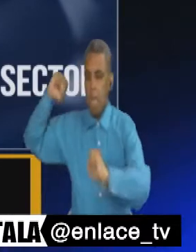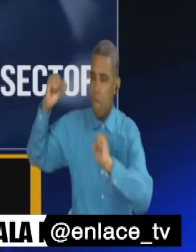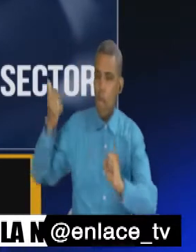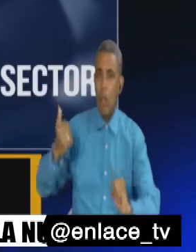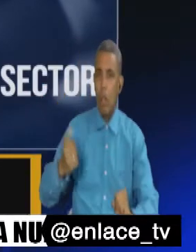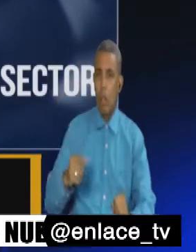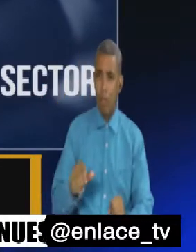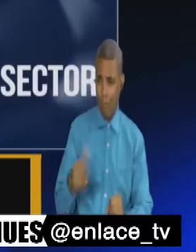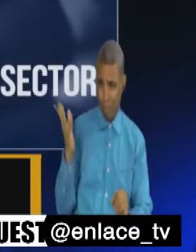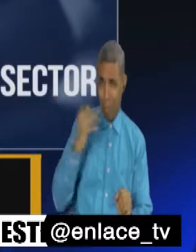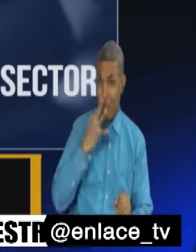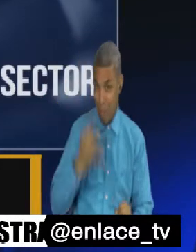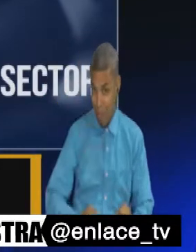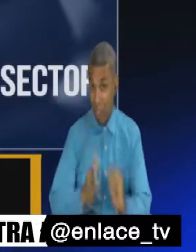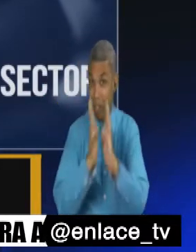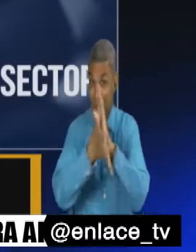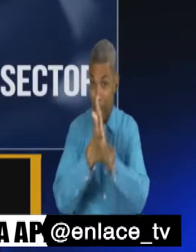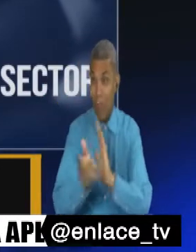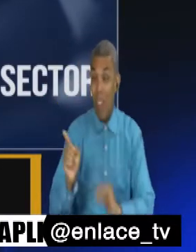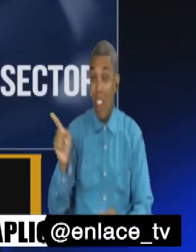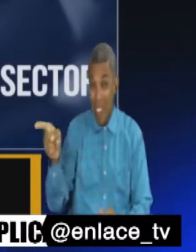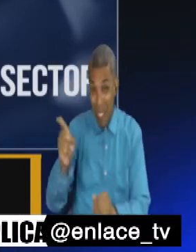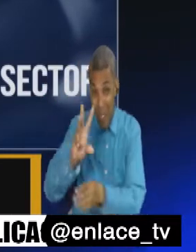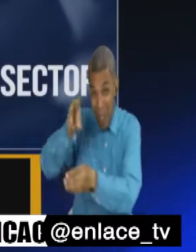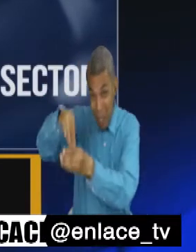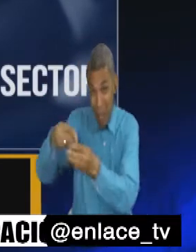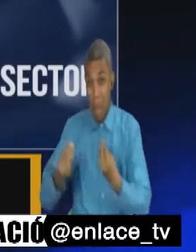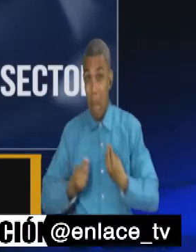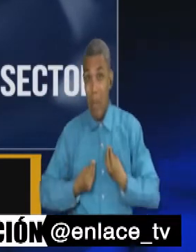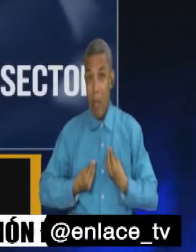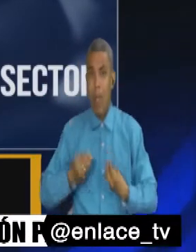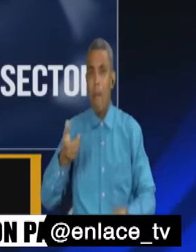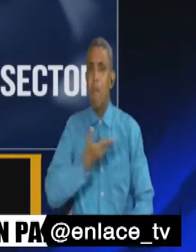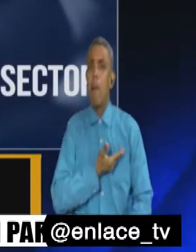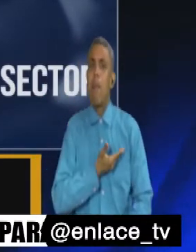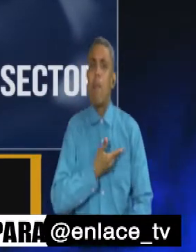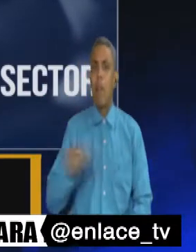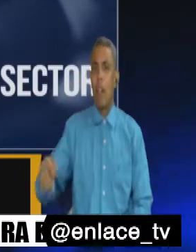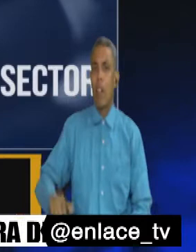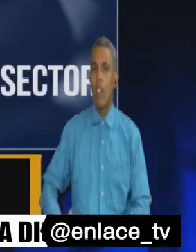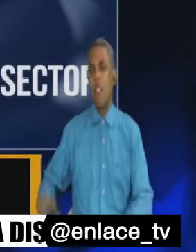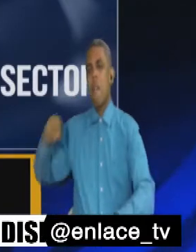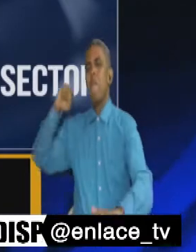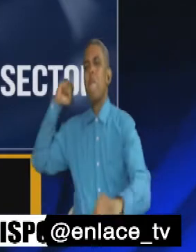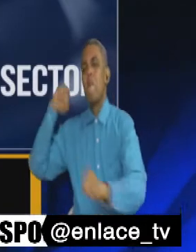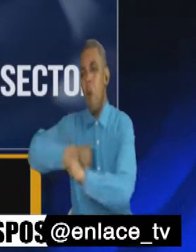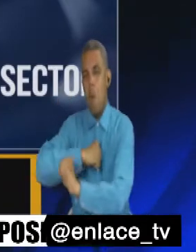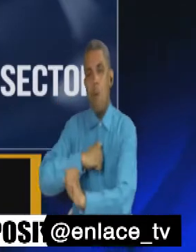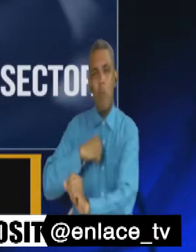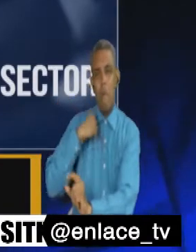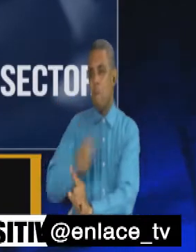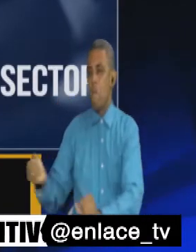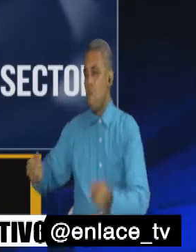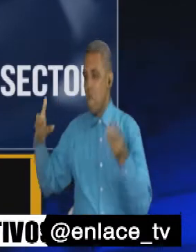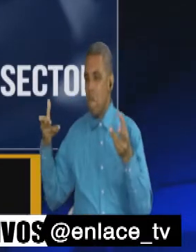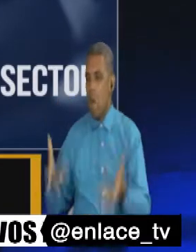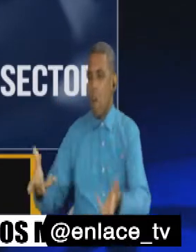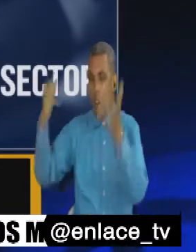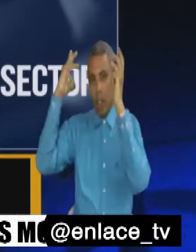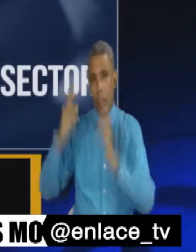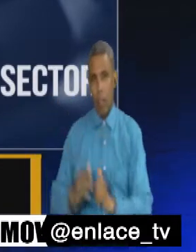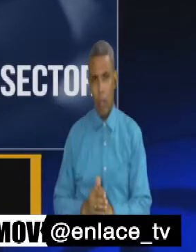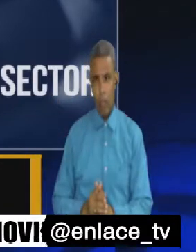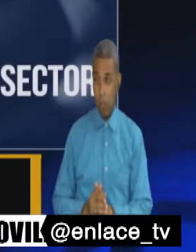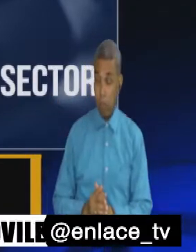la mamá le tiene denuncia puesta y toda esa cuestión. No sé, esta fuerza o este juez que vio ese